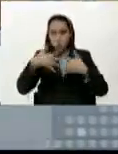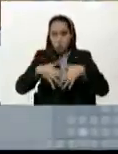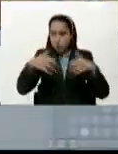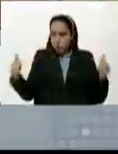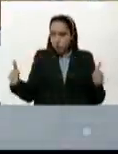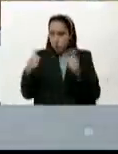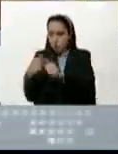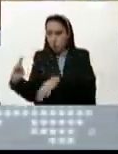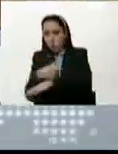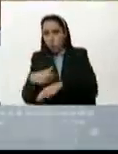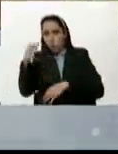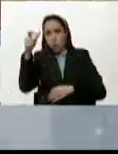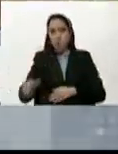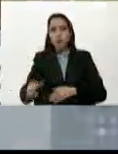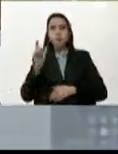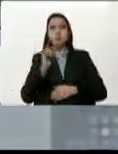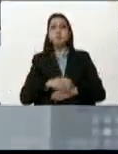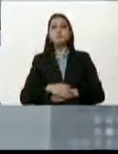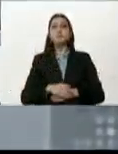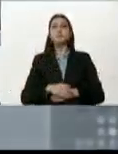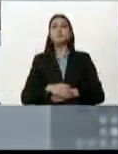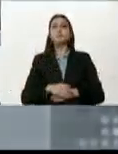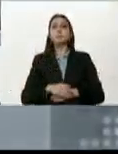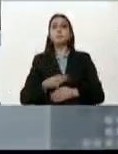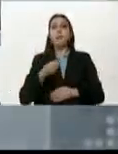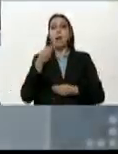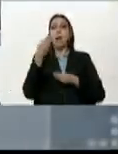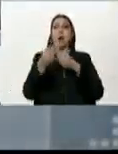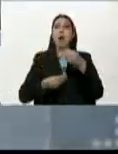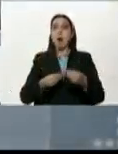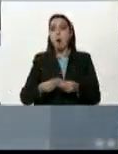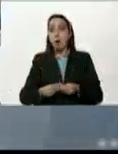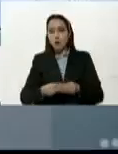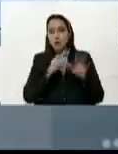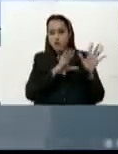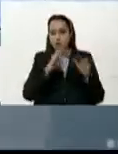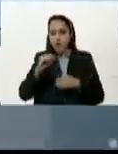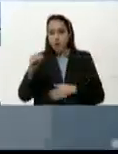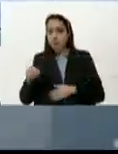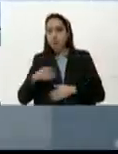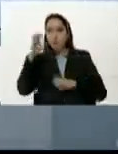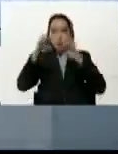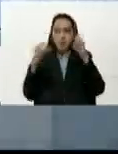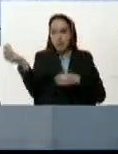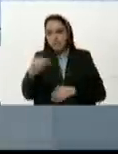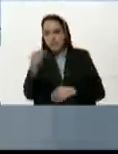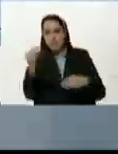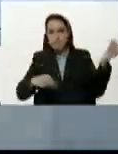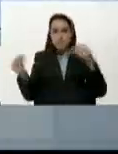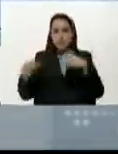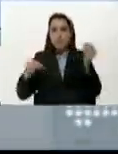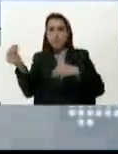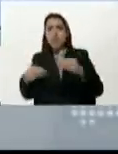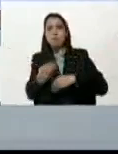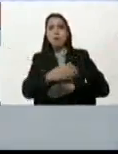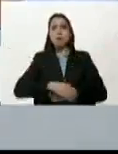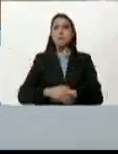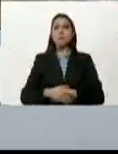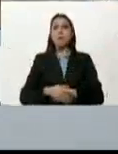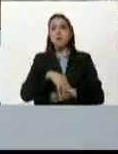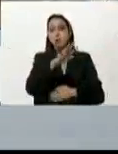soteldo póngala 600 animales diarios y por lo menos